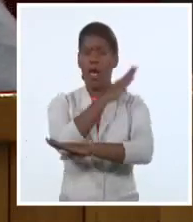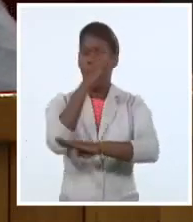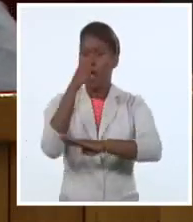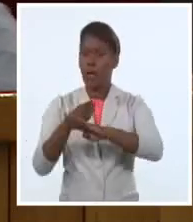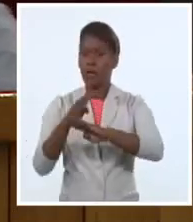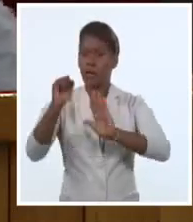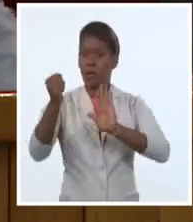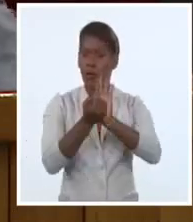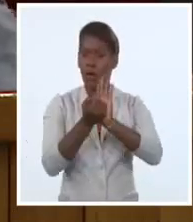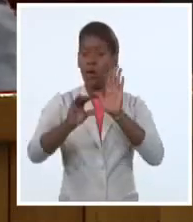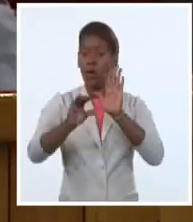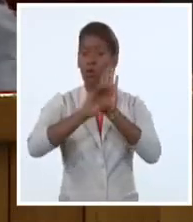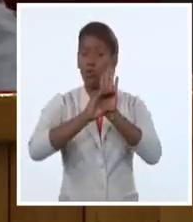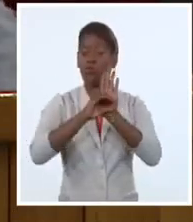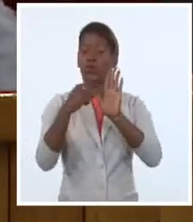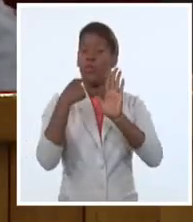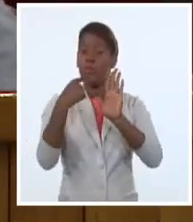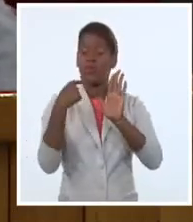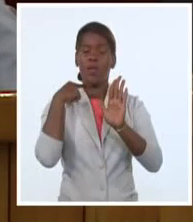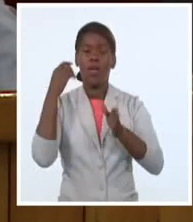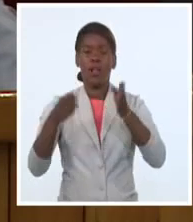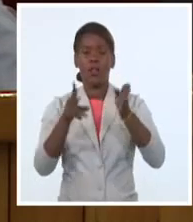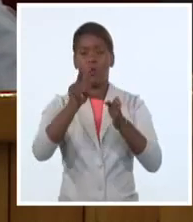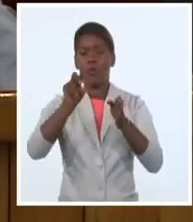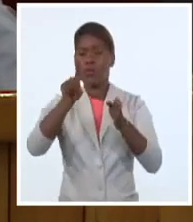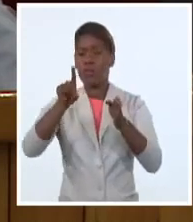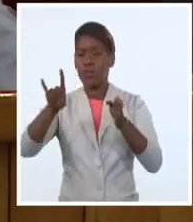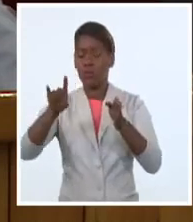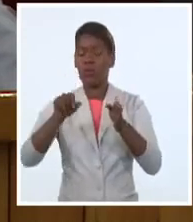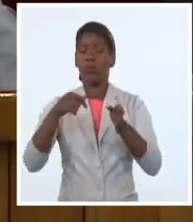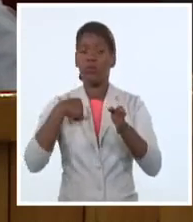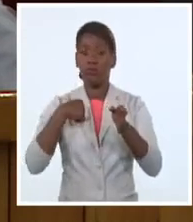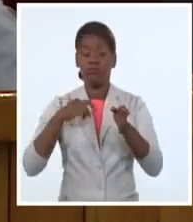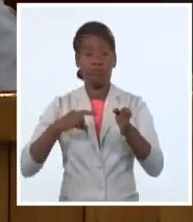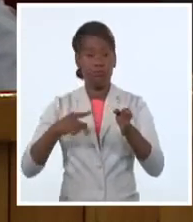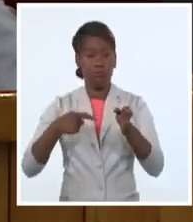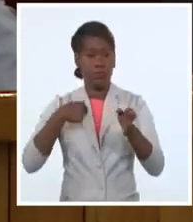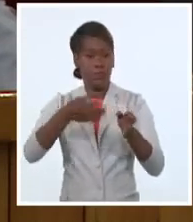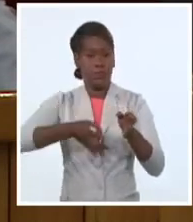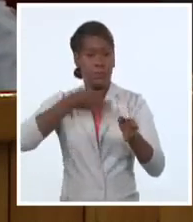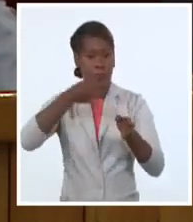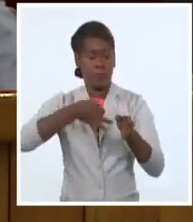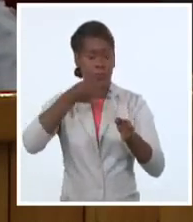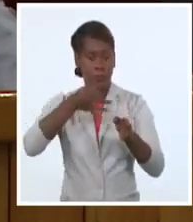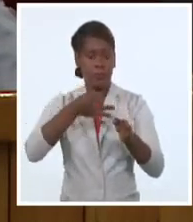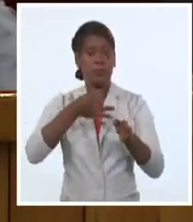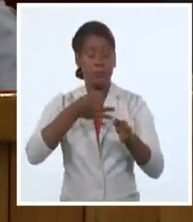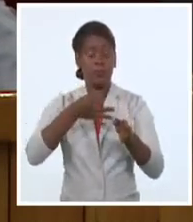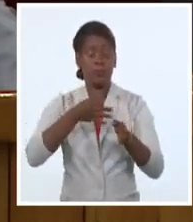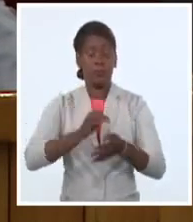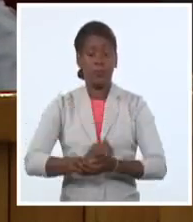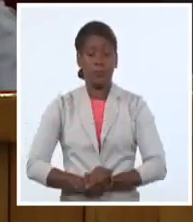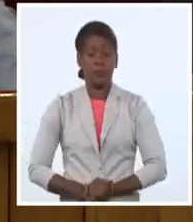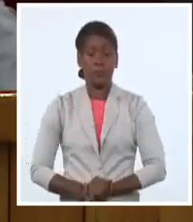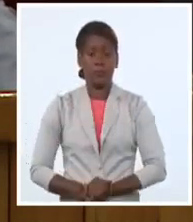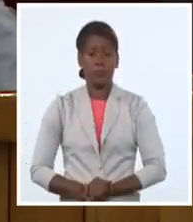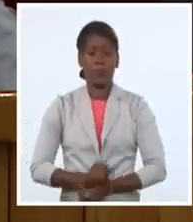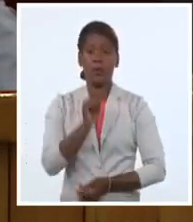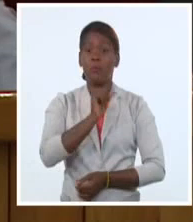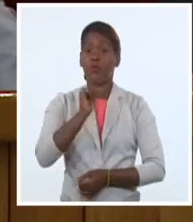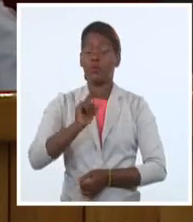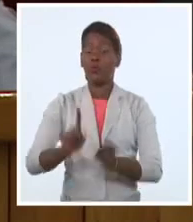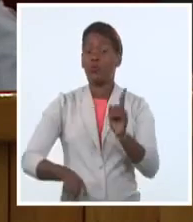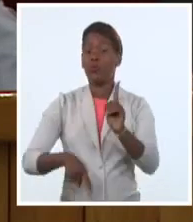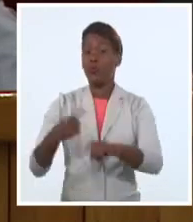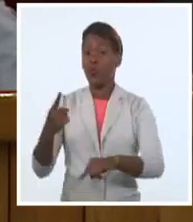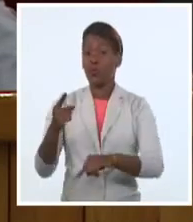de la República de 2019, no puedo dejar de referirme a los intentos sutiles o desembozados con que los adversarios